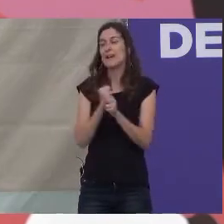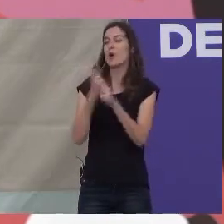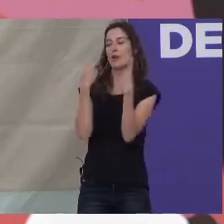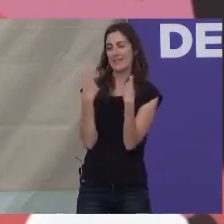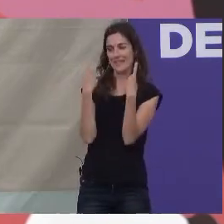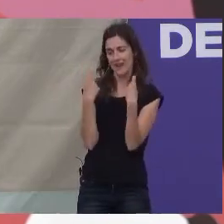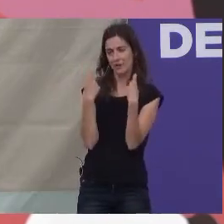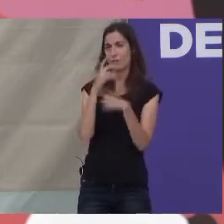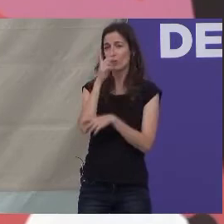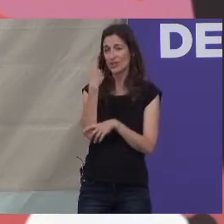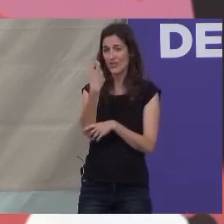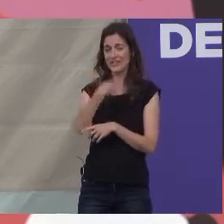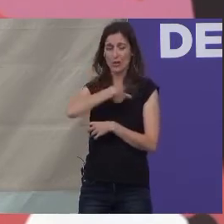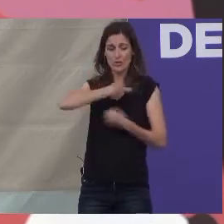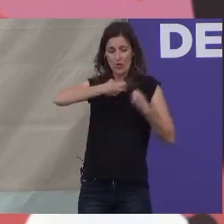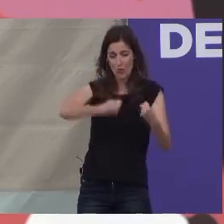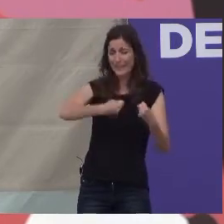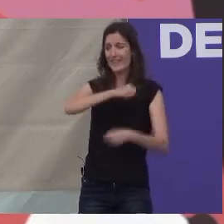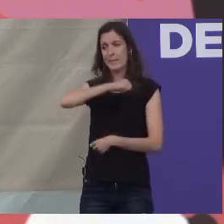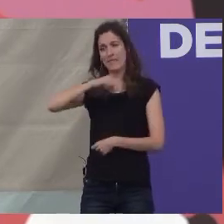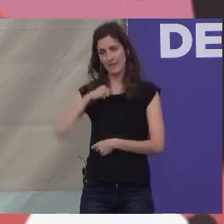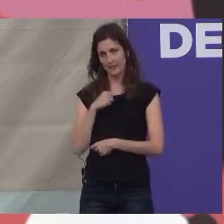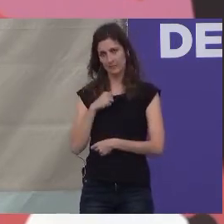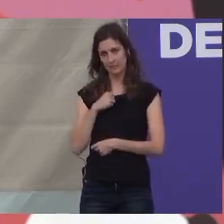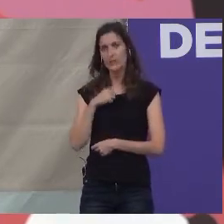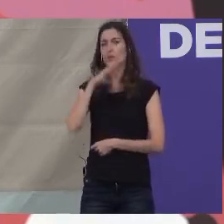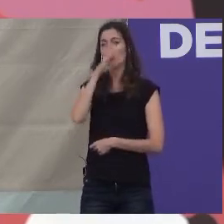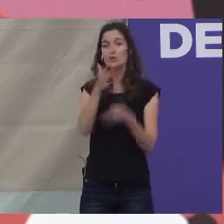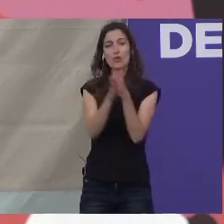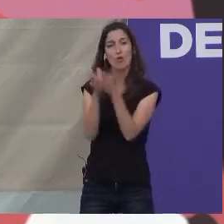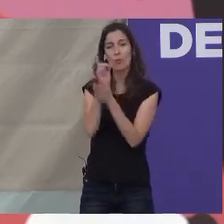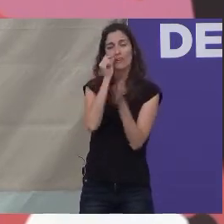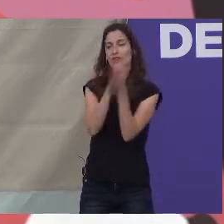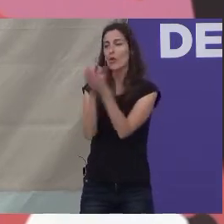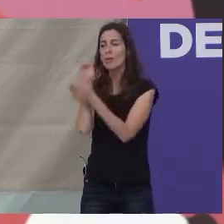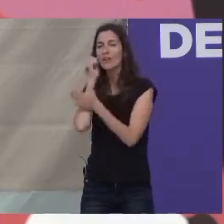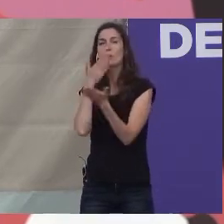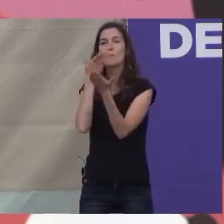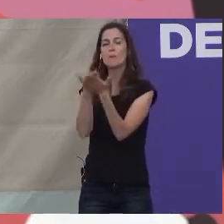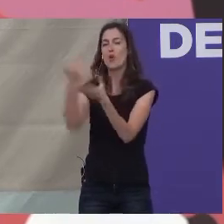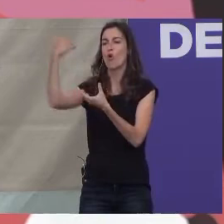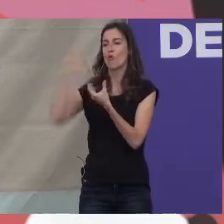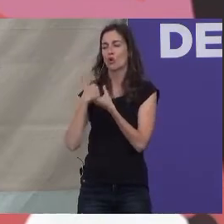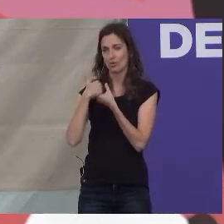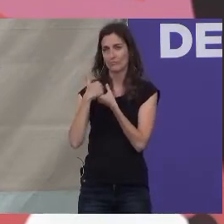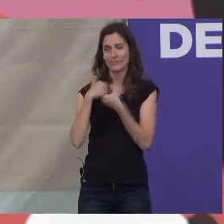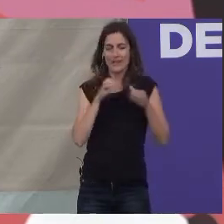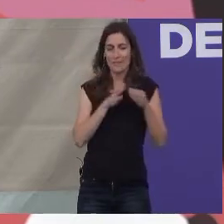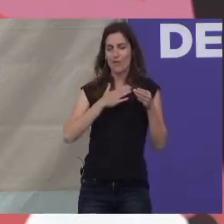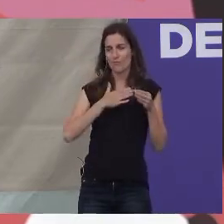eso es necesario una comisión fuerte e independiente. Por eso, compañeros y compañeras, pido vuestro voto para este